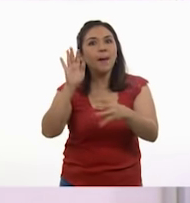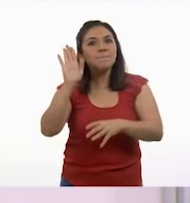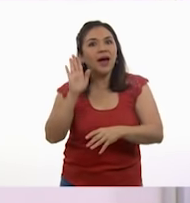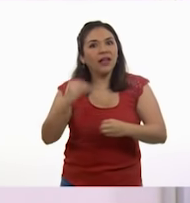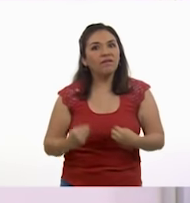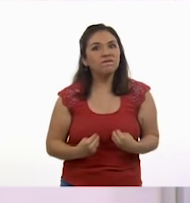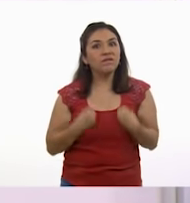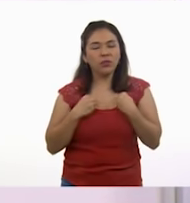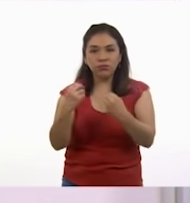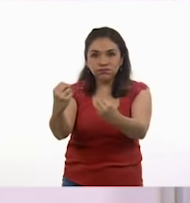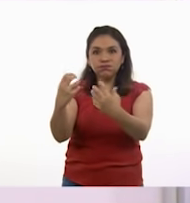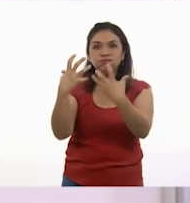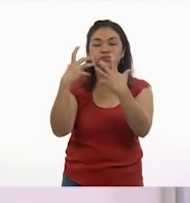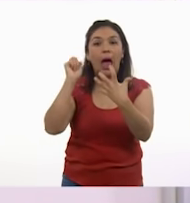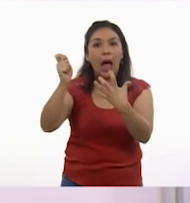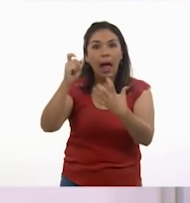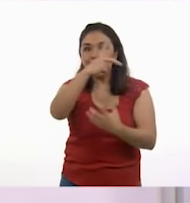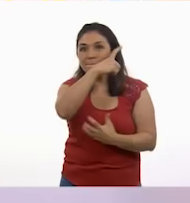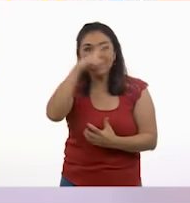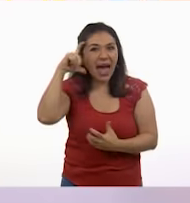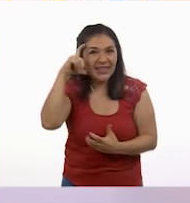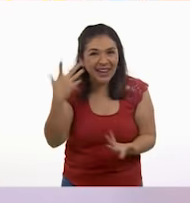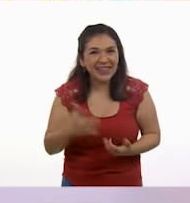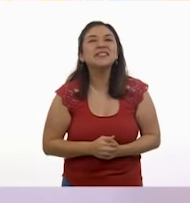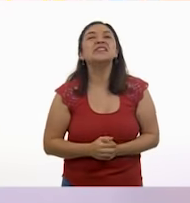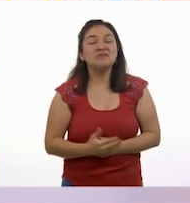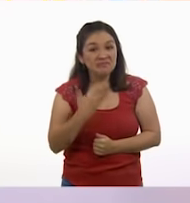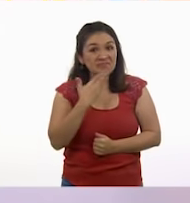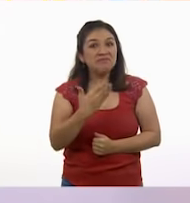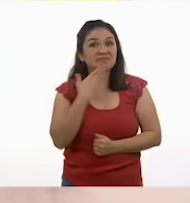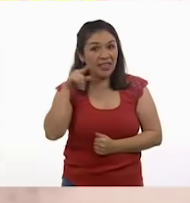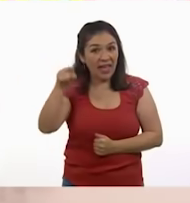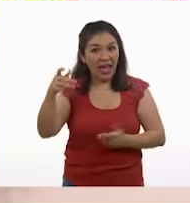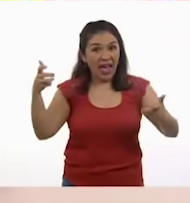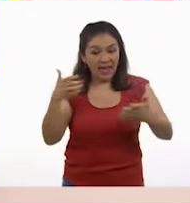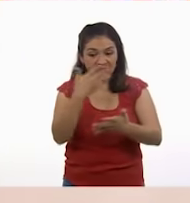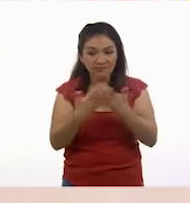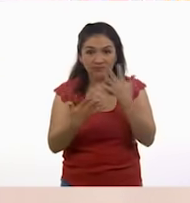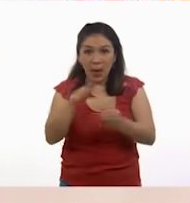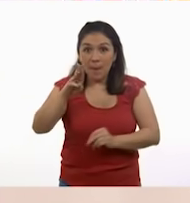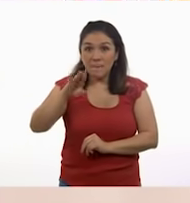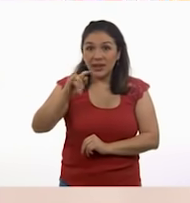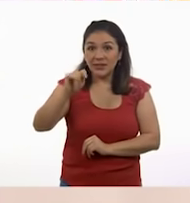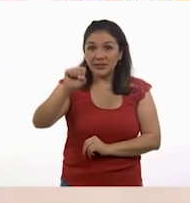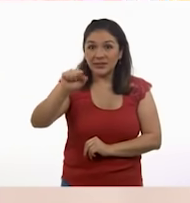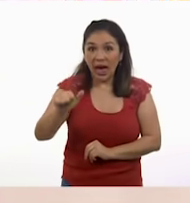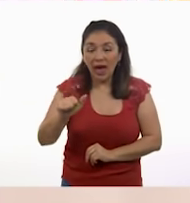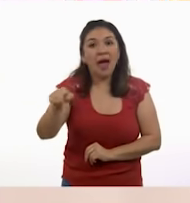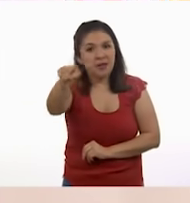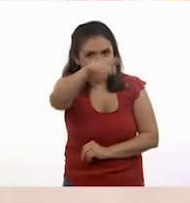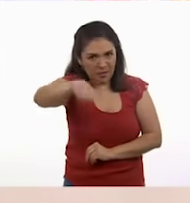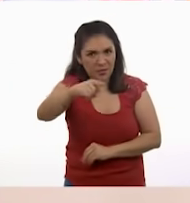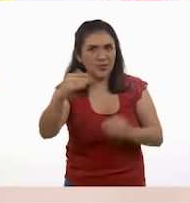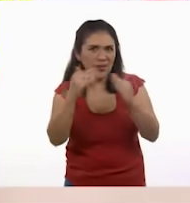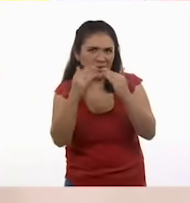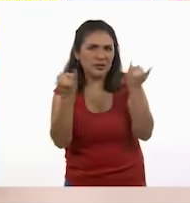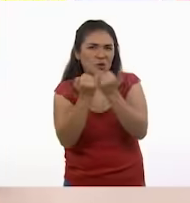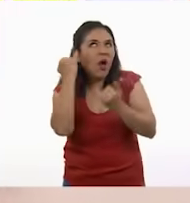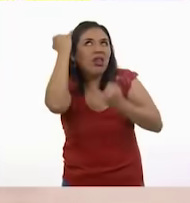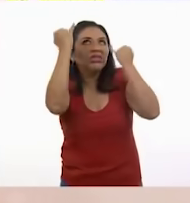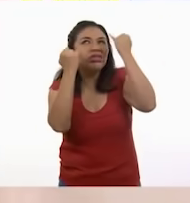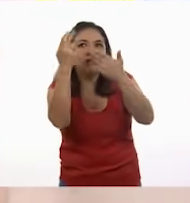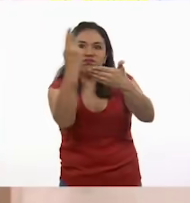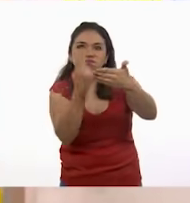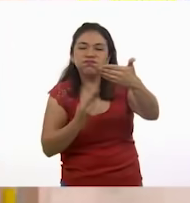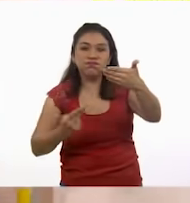a estas máscaras muy bien ya tenemos la máscara de brits up y allí en casa ustedes pueden crear sus propias máscaras